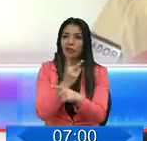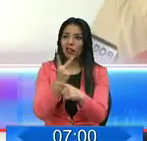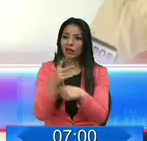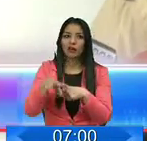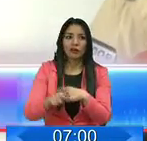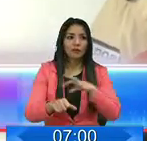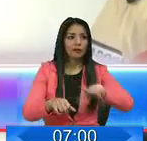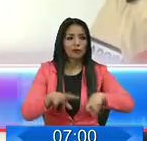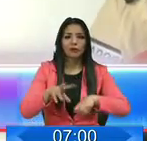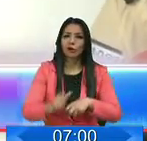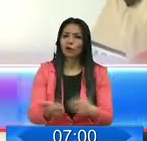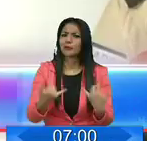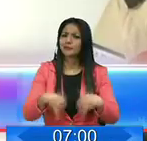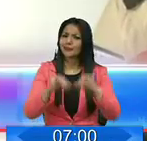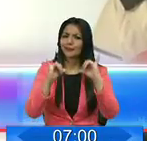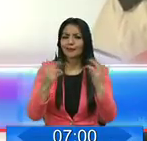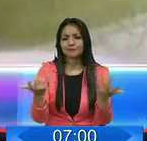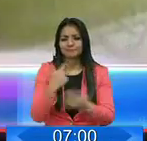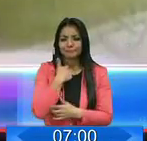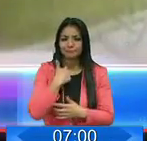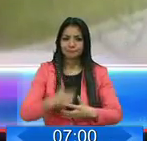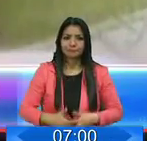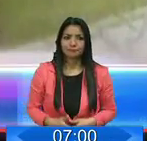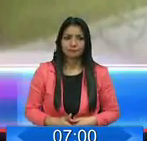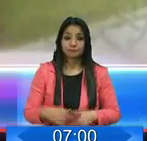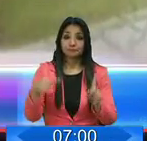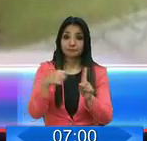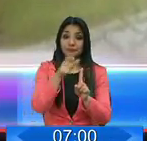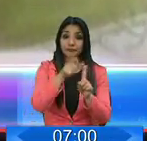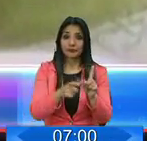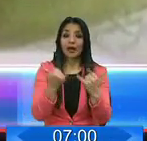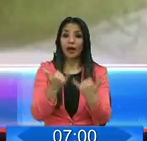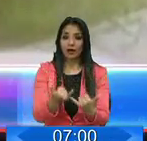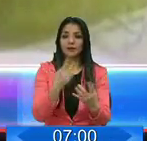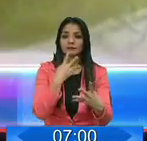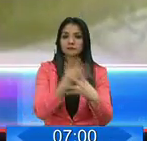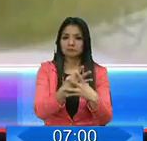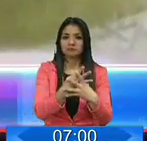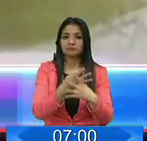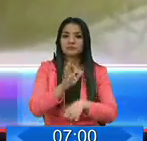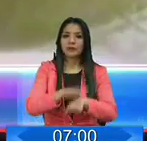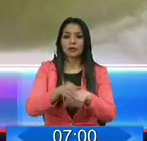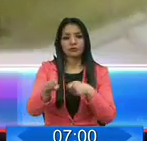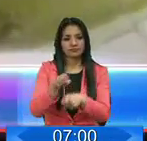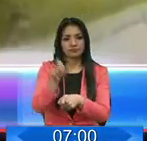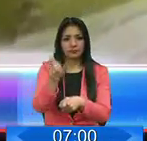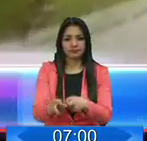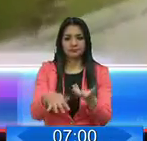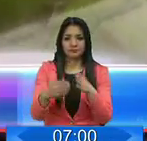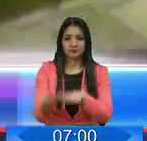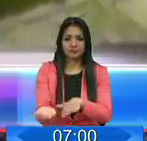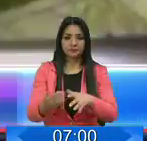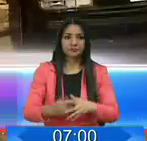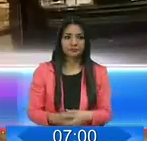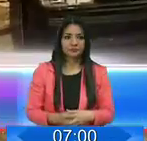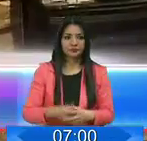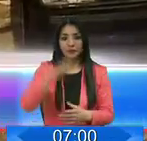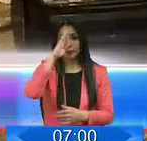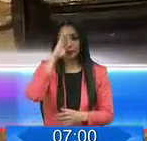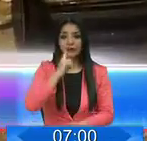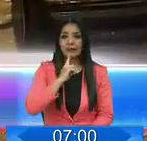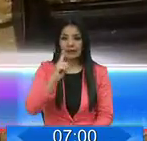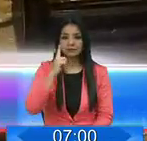semanas se dedicaba a estas actividades delictivas. El sujeto en mención ahora deberá enfrentar cargos por el delito de asesinato. Según los uniformados, existirían